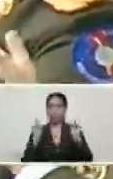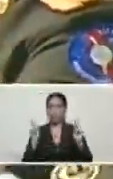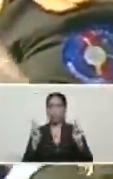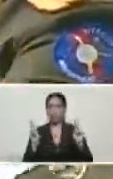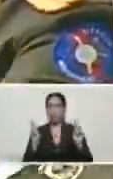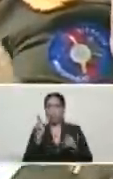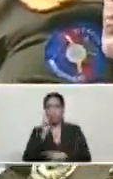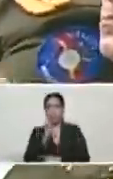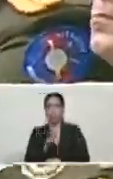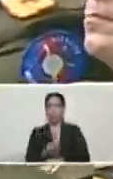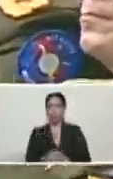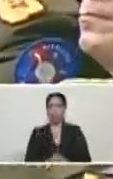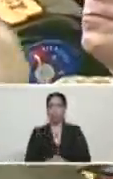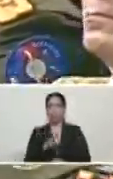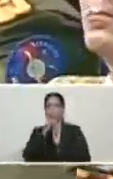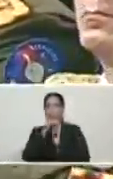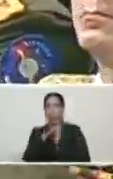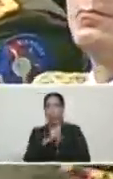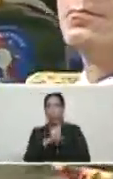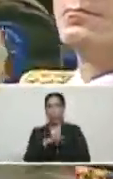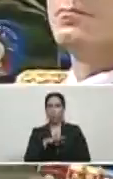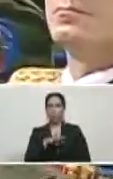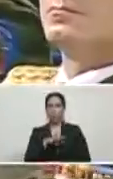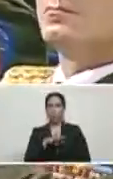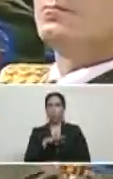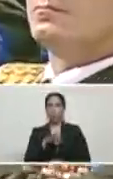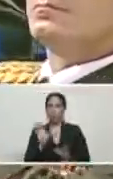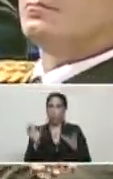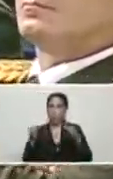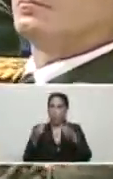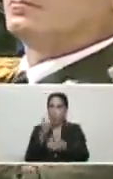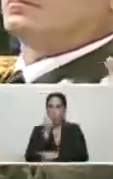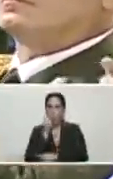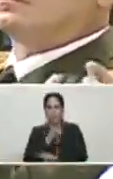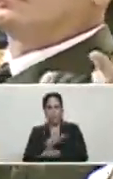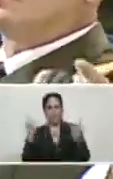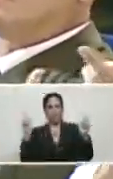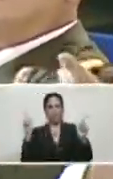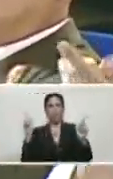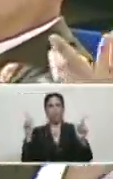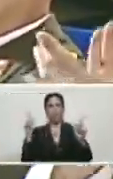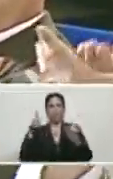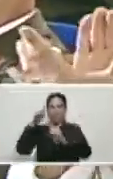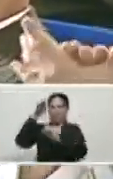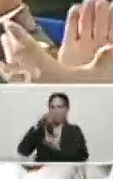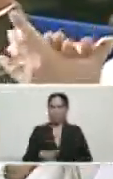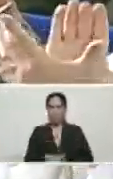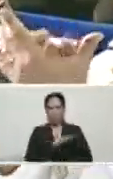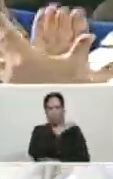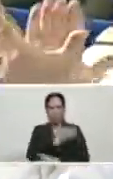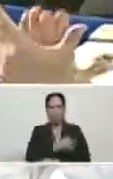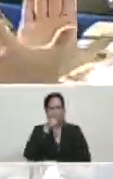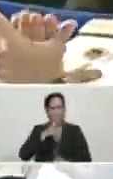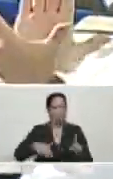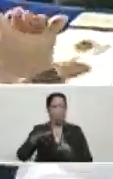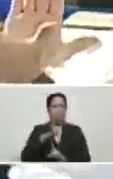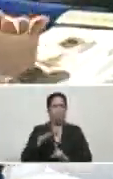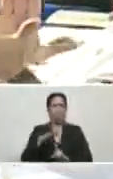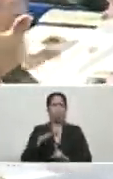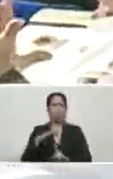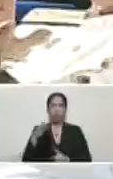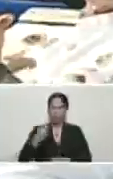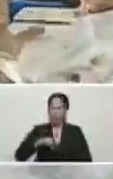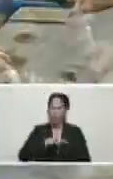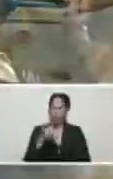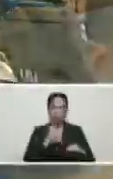ha visto en la historia un puñado de hombres libres vencer a imperios poderosos como lo estamos venciendo